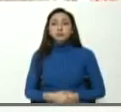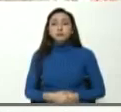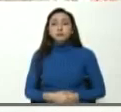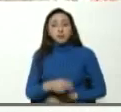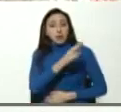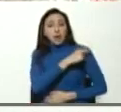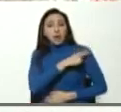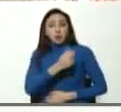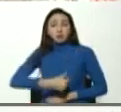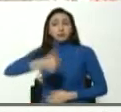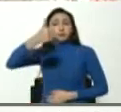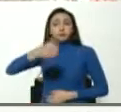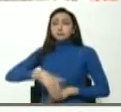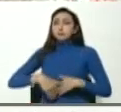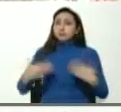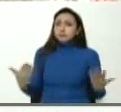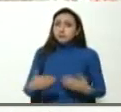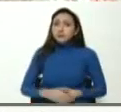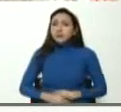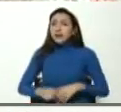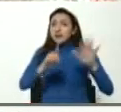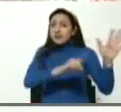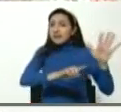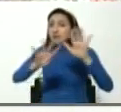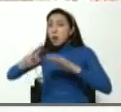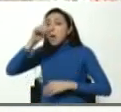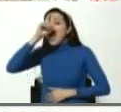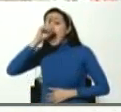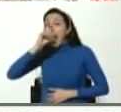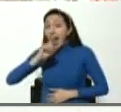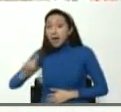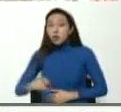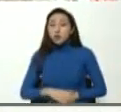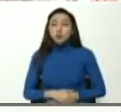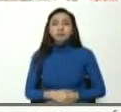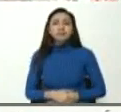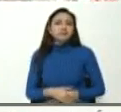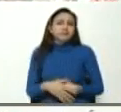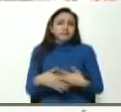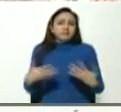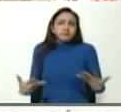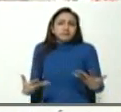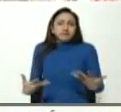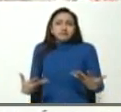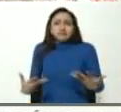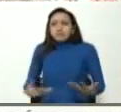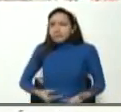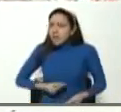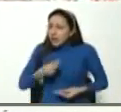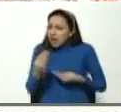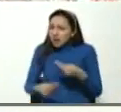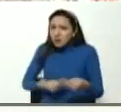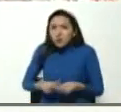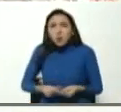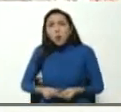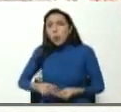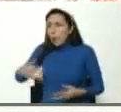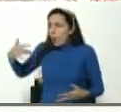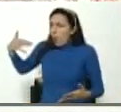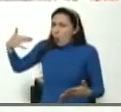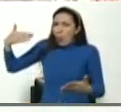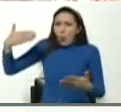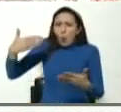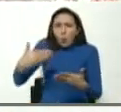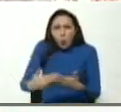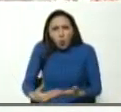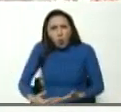carneiro en sus 69 años habiendo llevado una trayectoria larga